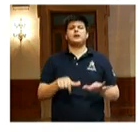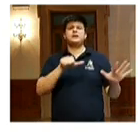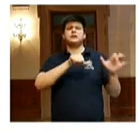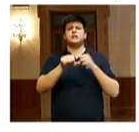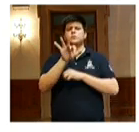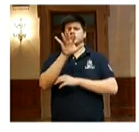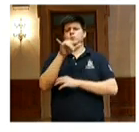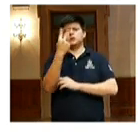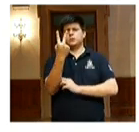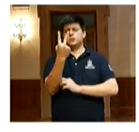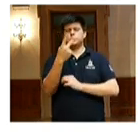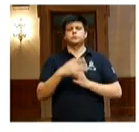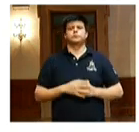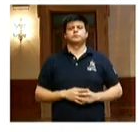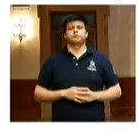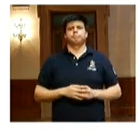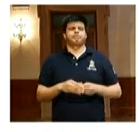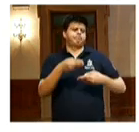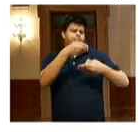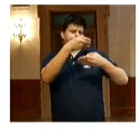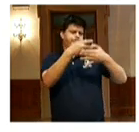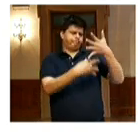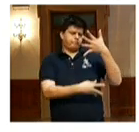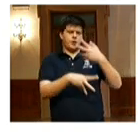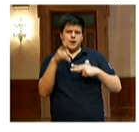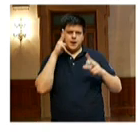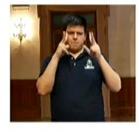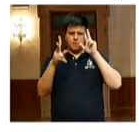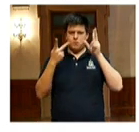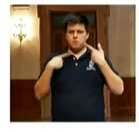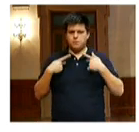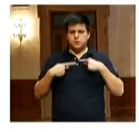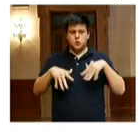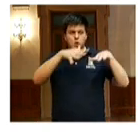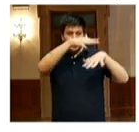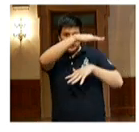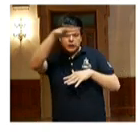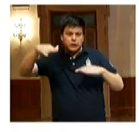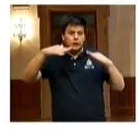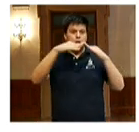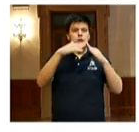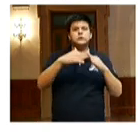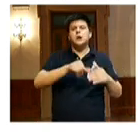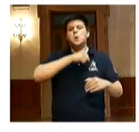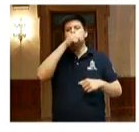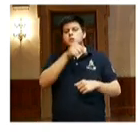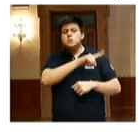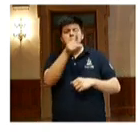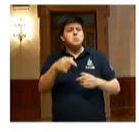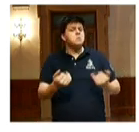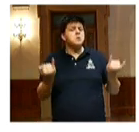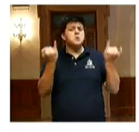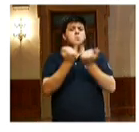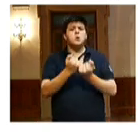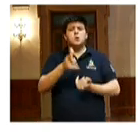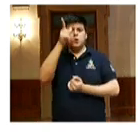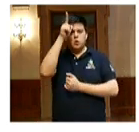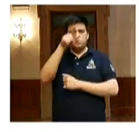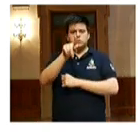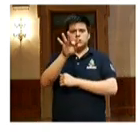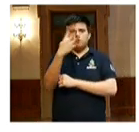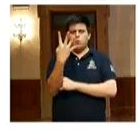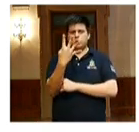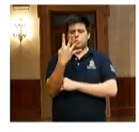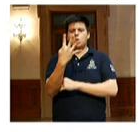652 y la población de asilos sigue manteniéndose estable guadalupe con 74